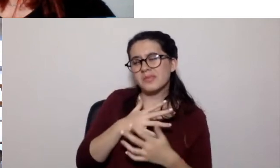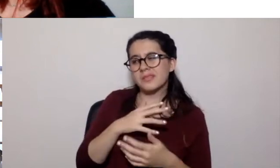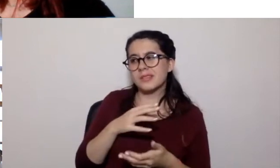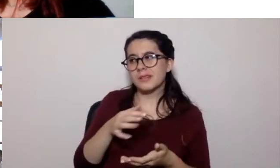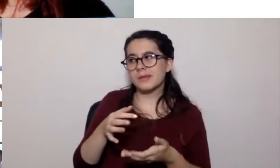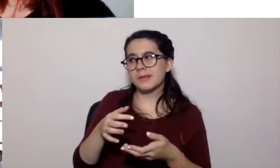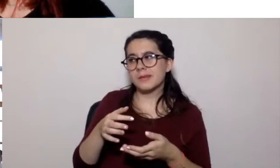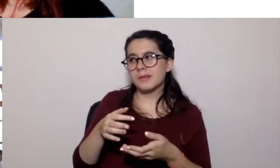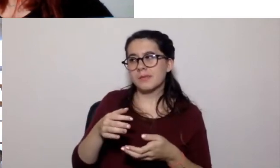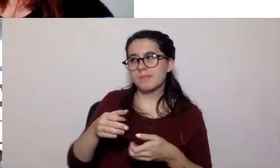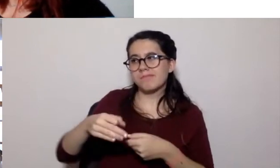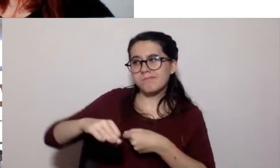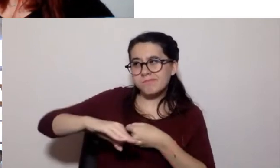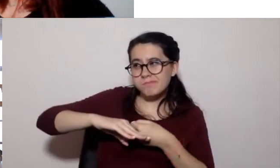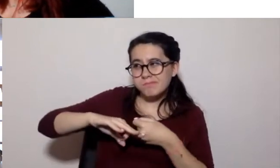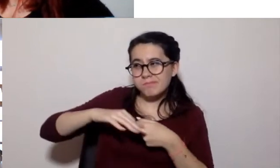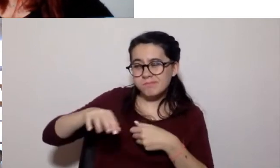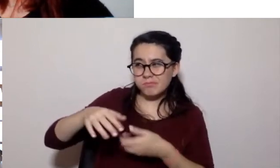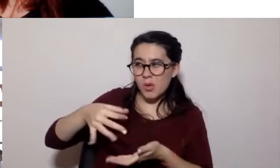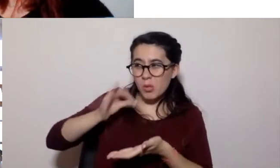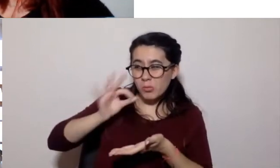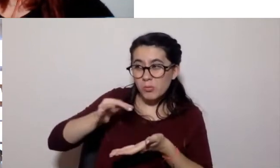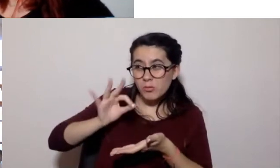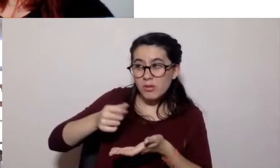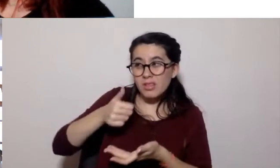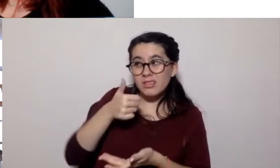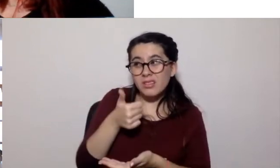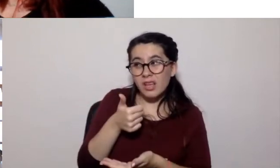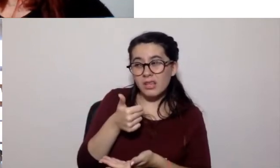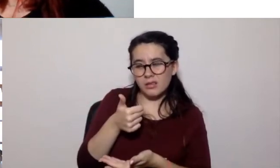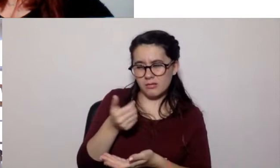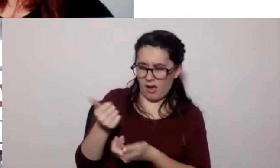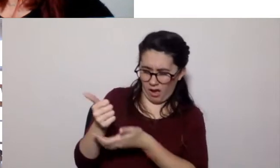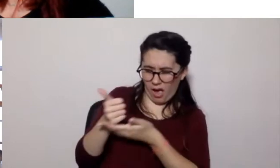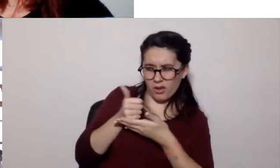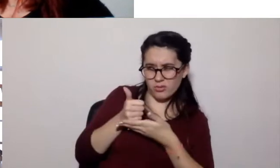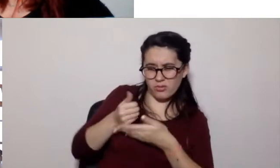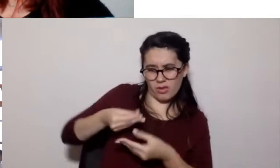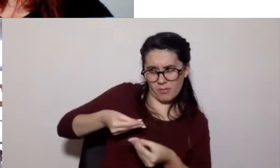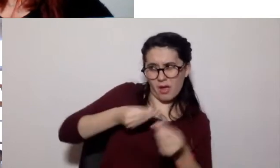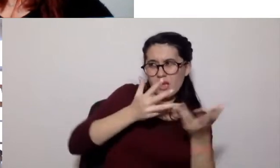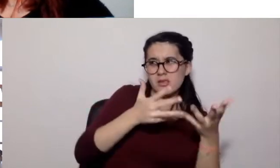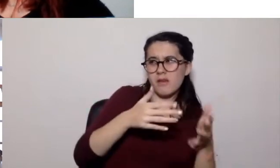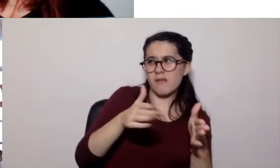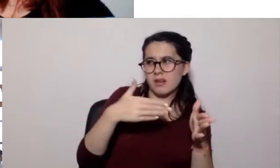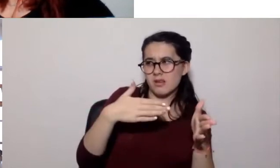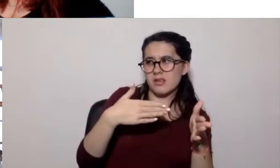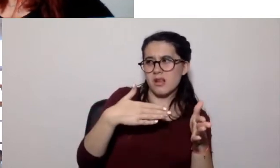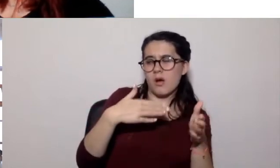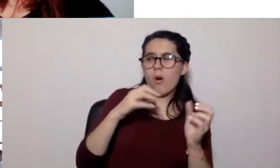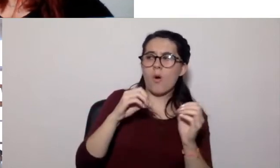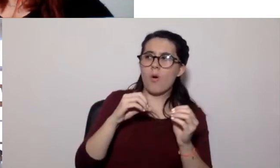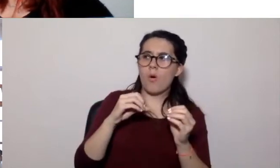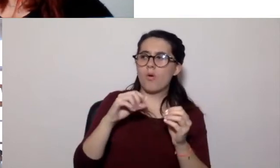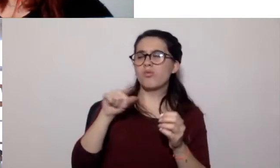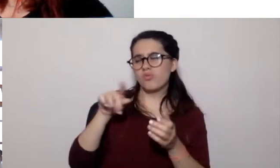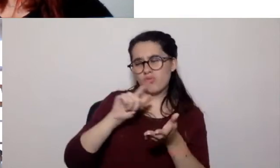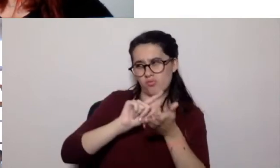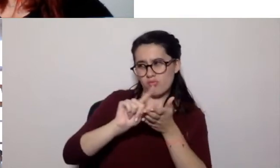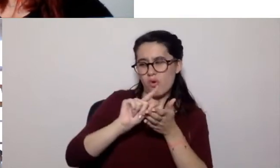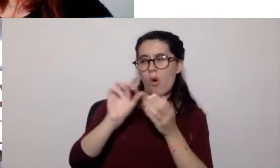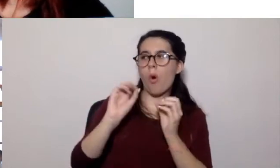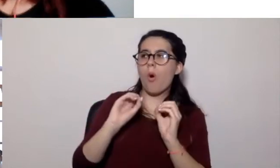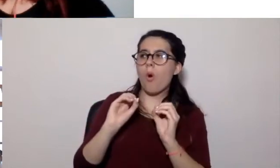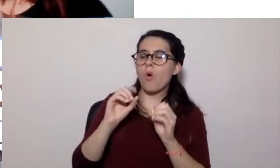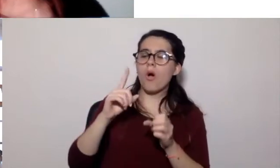ni siquiera la cocina las has llevado, ¿me ayudas, porfa? O lleva tu taza y ponla en,